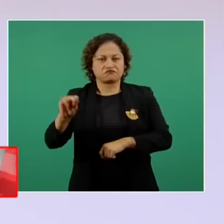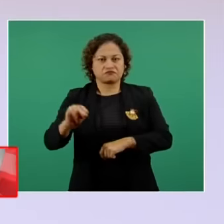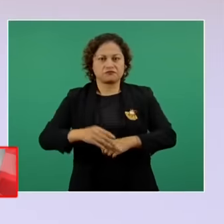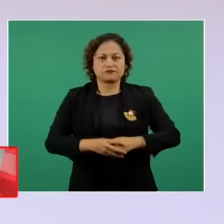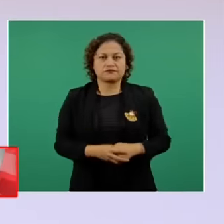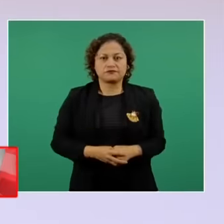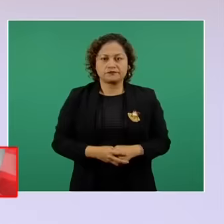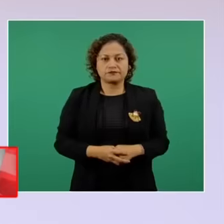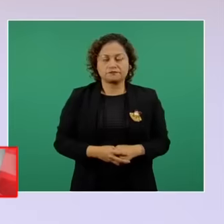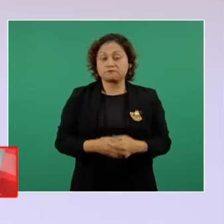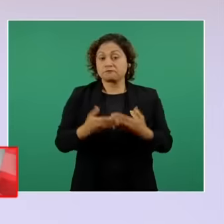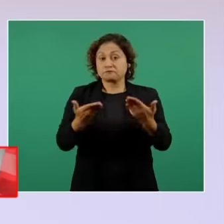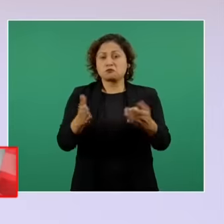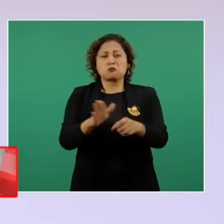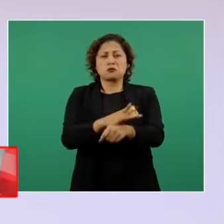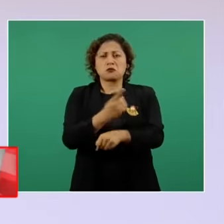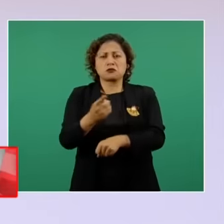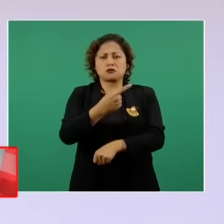A los mexicanos